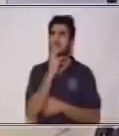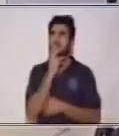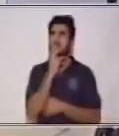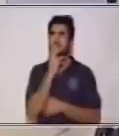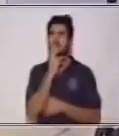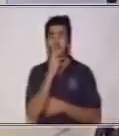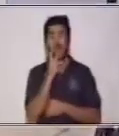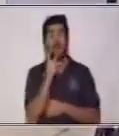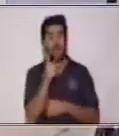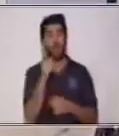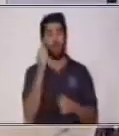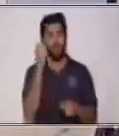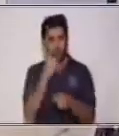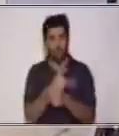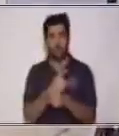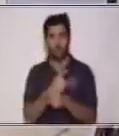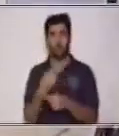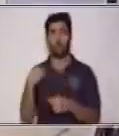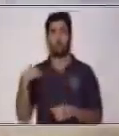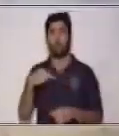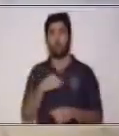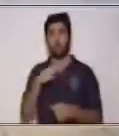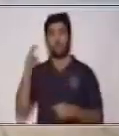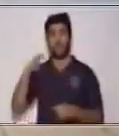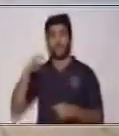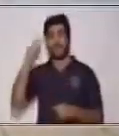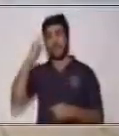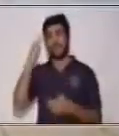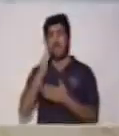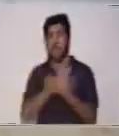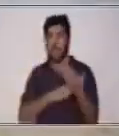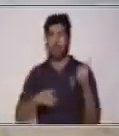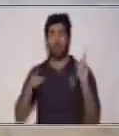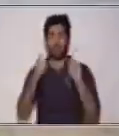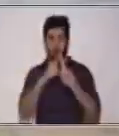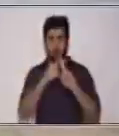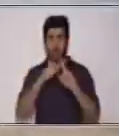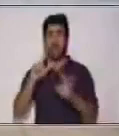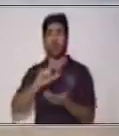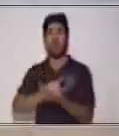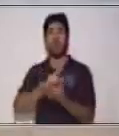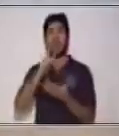Muy bien, excelente. Podemos nosotros utilizar libros,